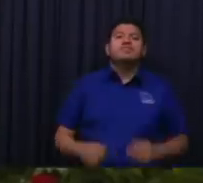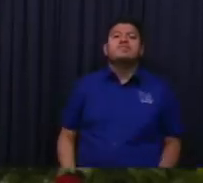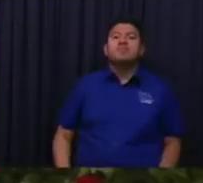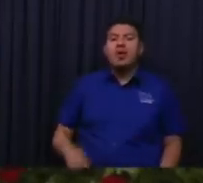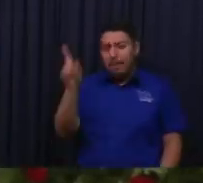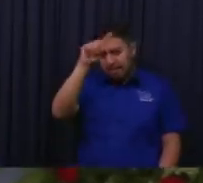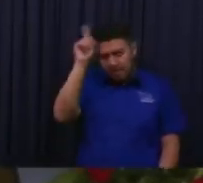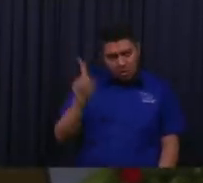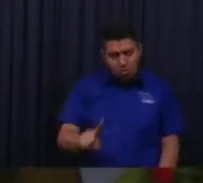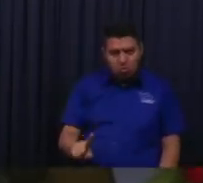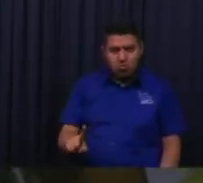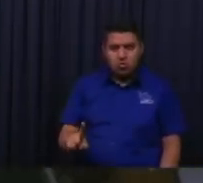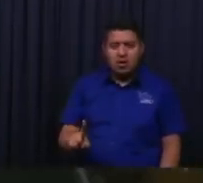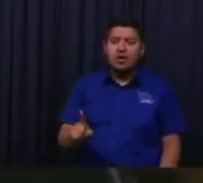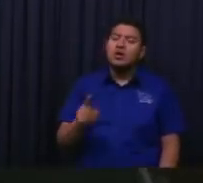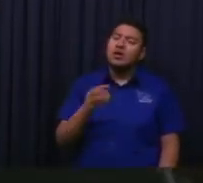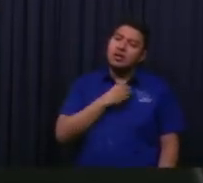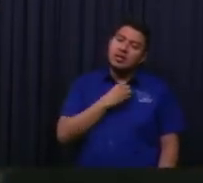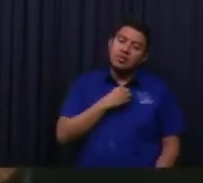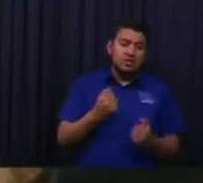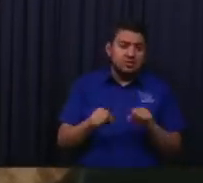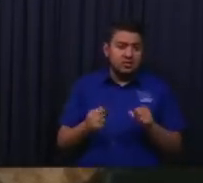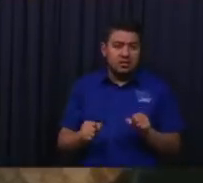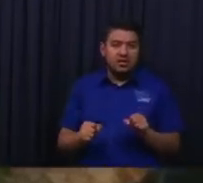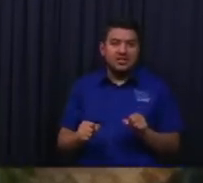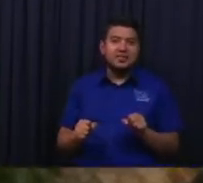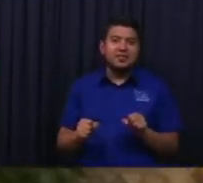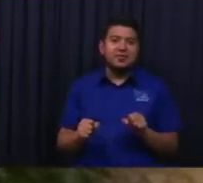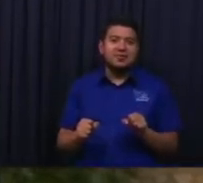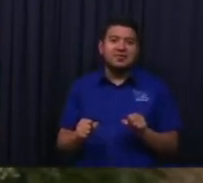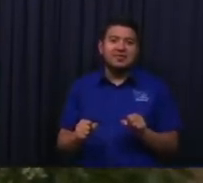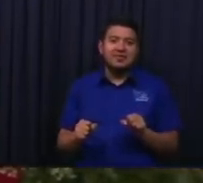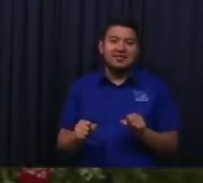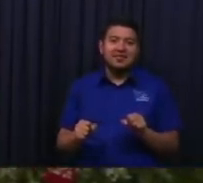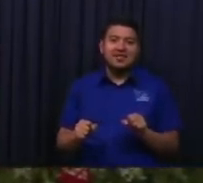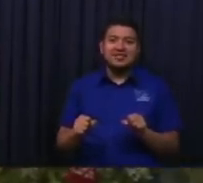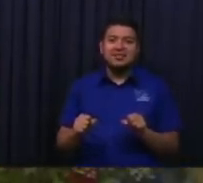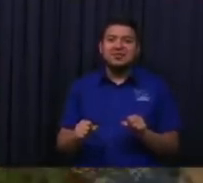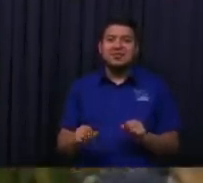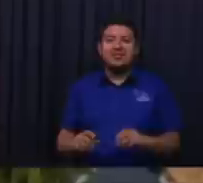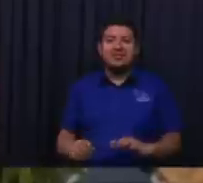hacer, después de hacer este breve recordatorio, porque yo sé que la mayoría de ustedes lo saben, es: